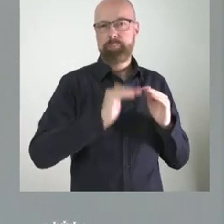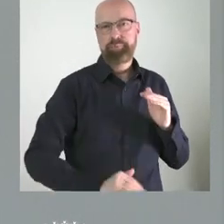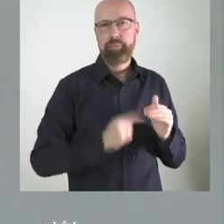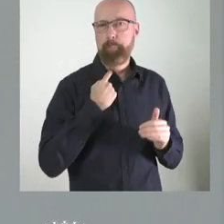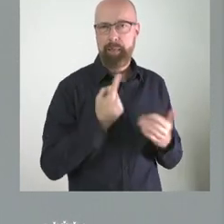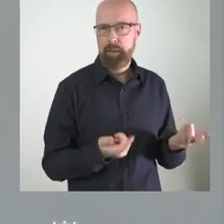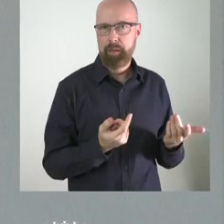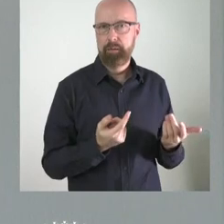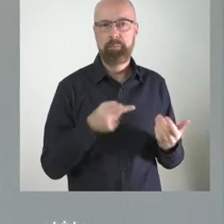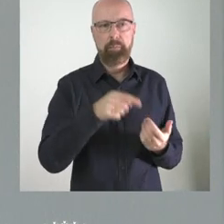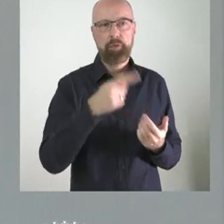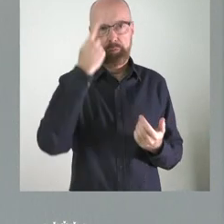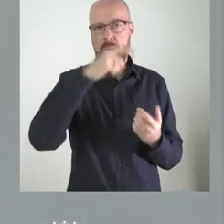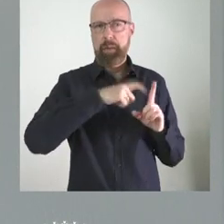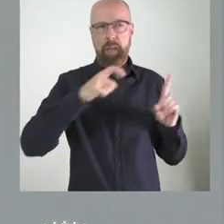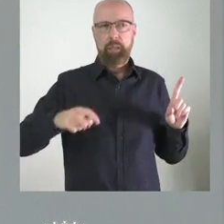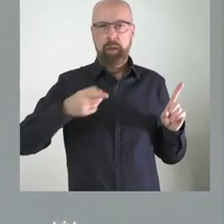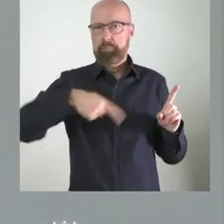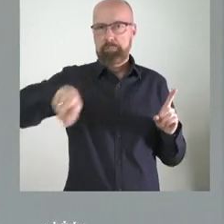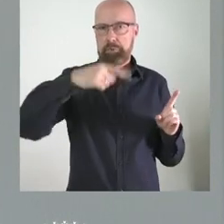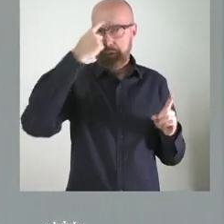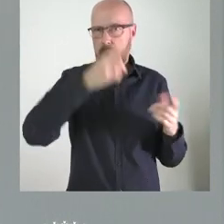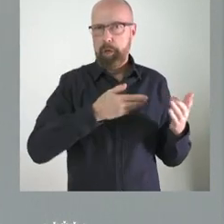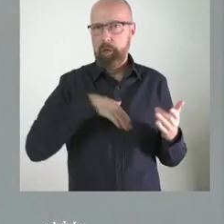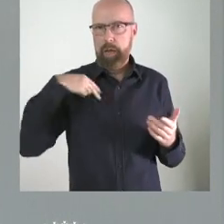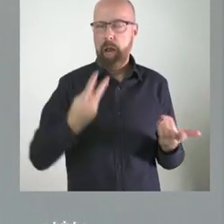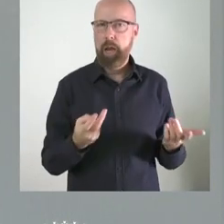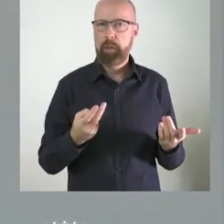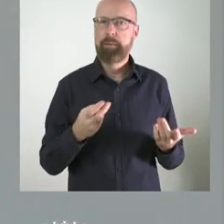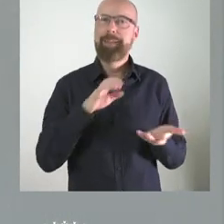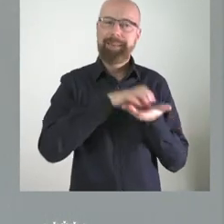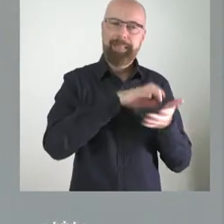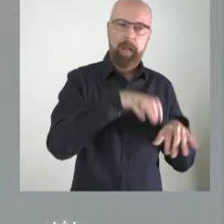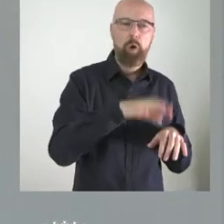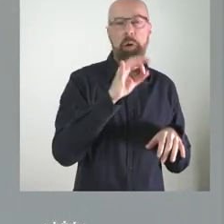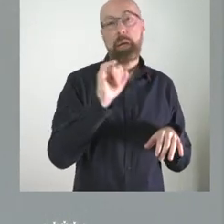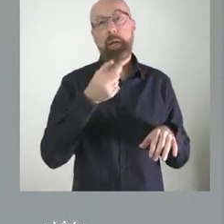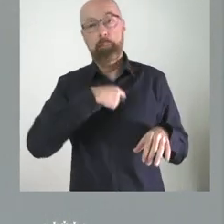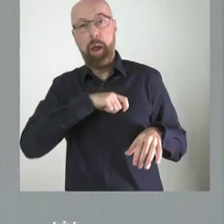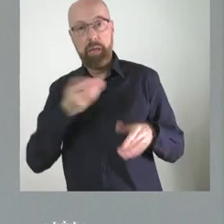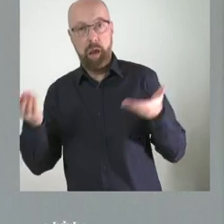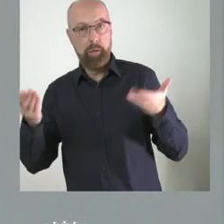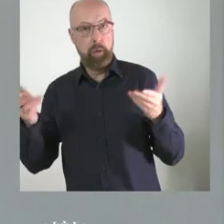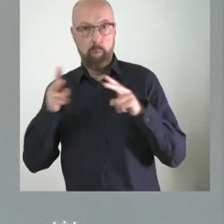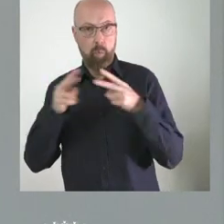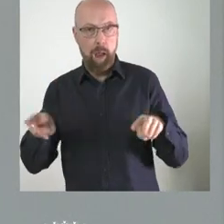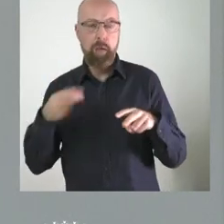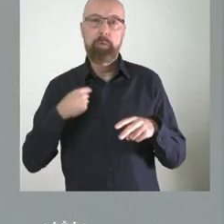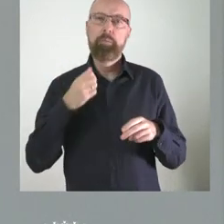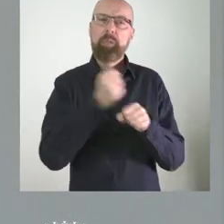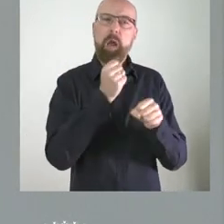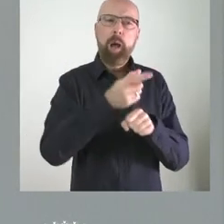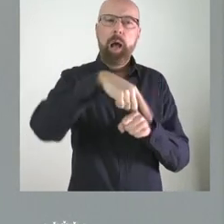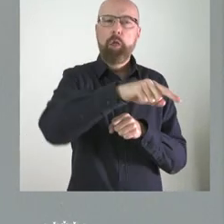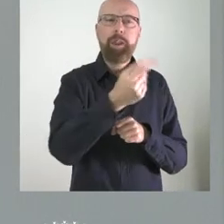generalizado de todas las estadísticas en Castilla y león y En España se pierde poder adquisitivo parte de los trabajadores y se pierde poder adquisitivo porque